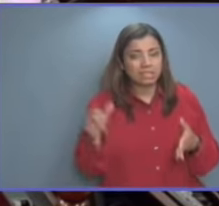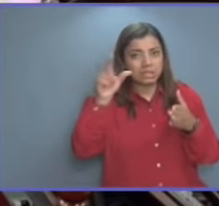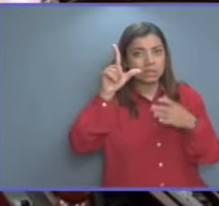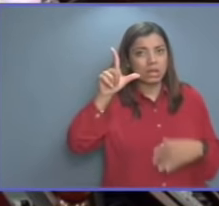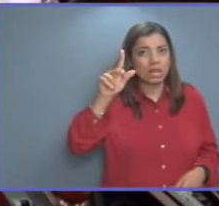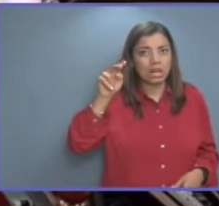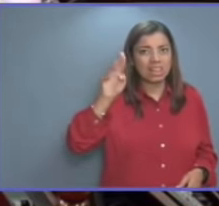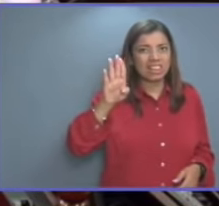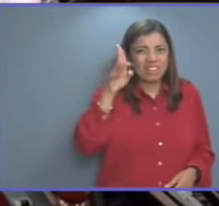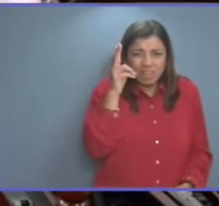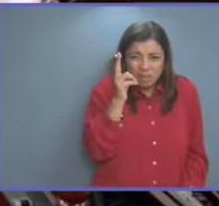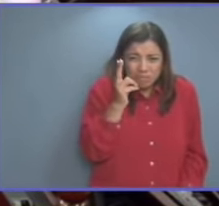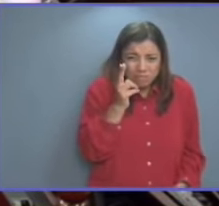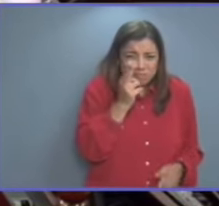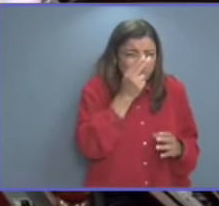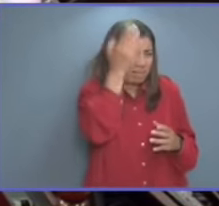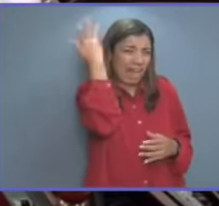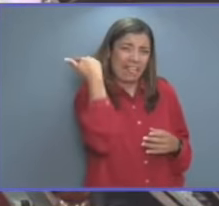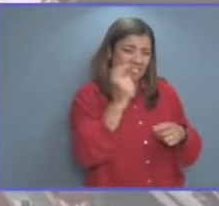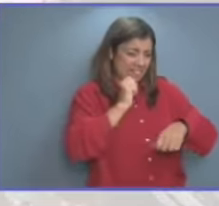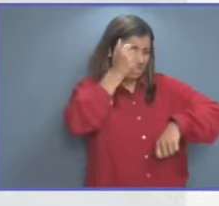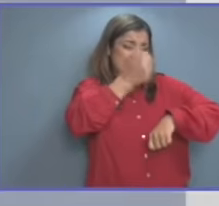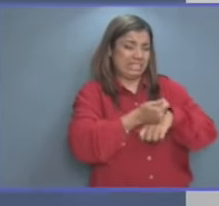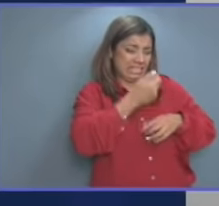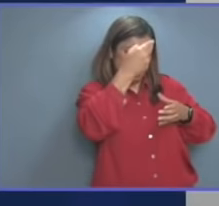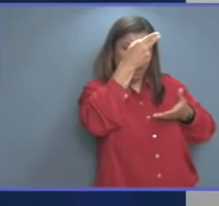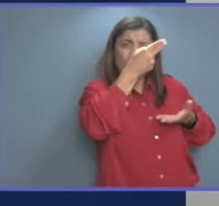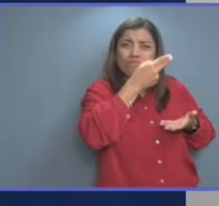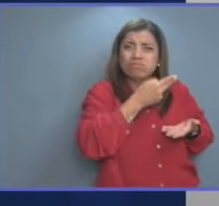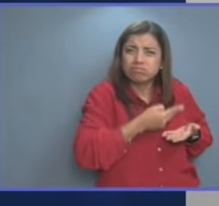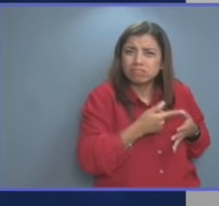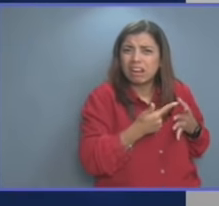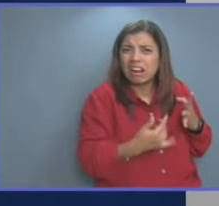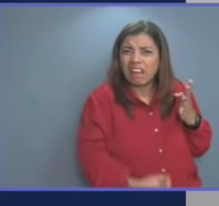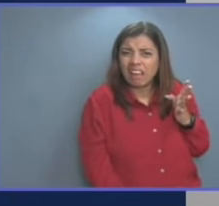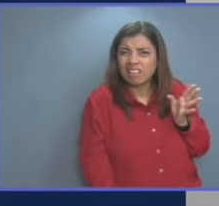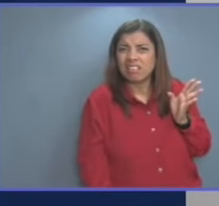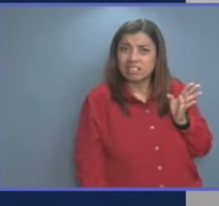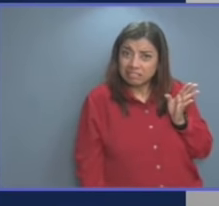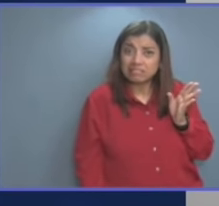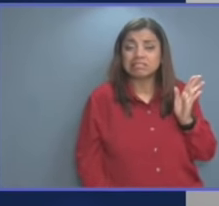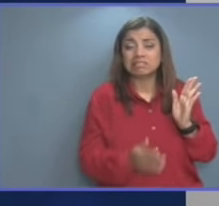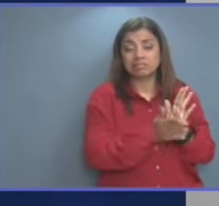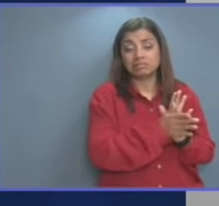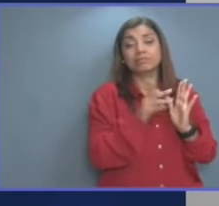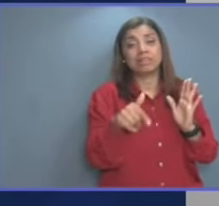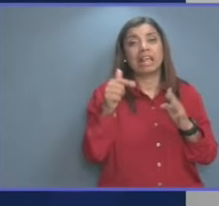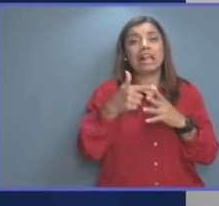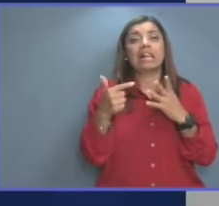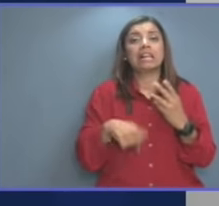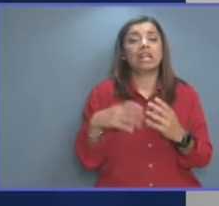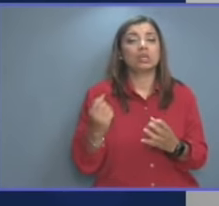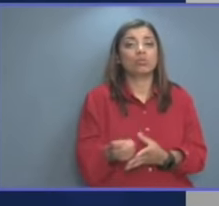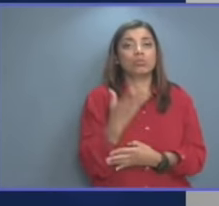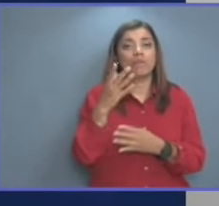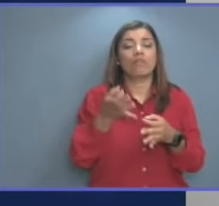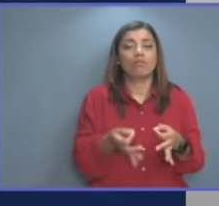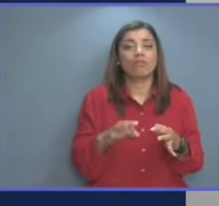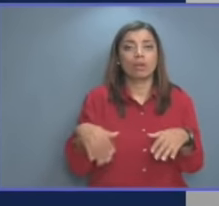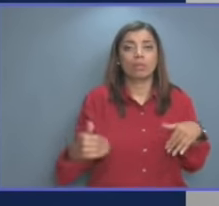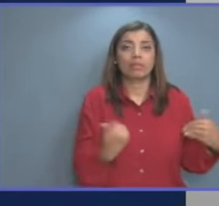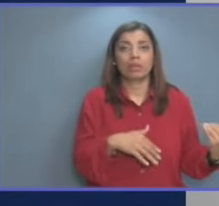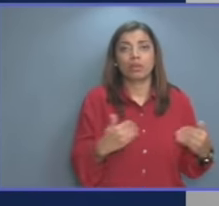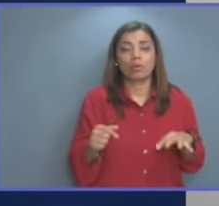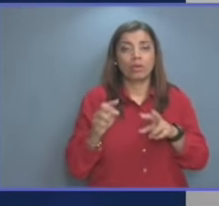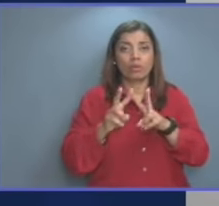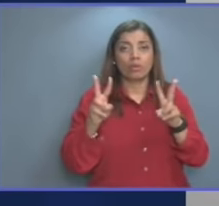siga contando con la misma ley de cuando fue fundada dentro de la ley se incluirá la creación de juegos en línea para adaptar esta lotería